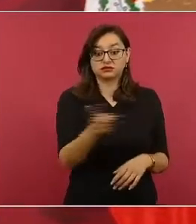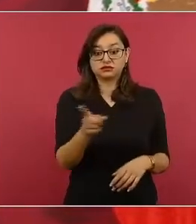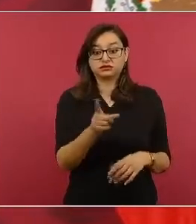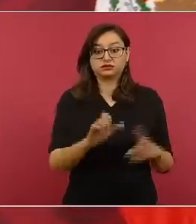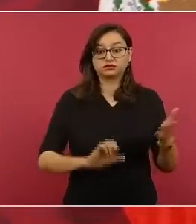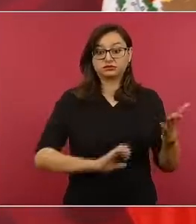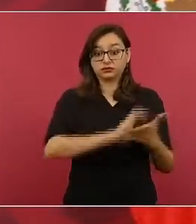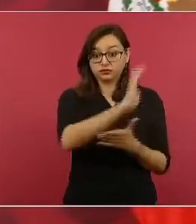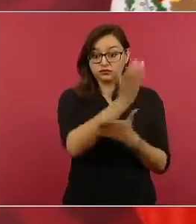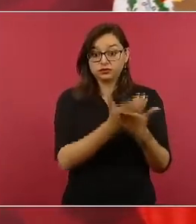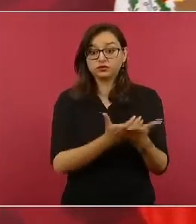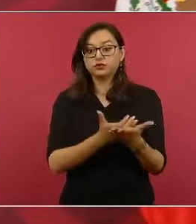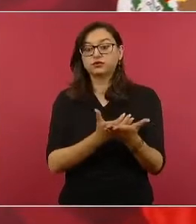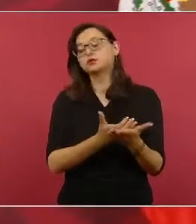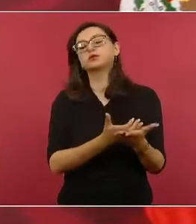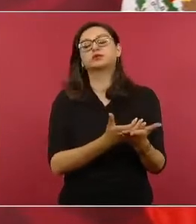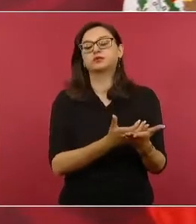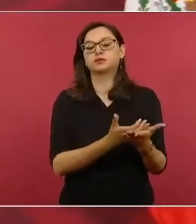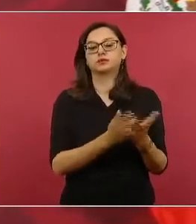los